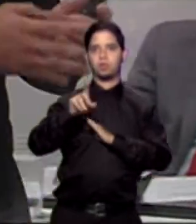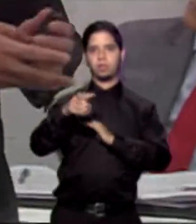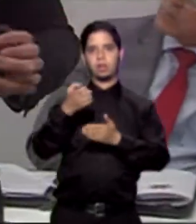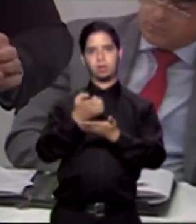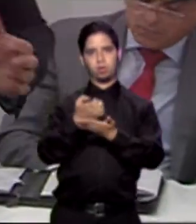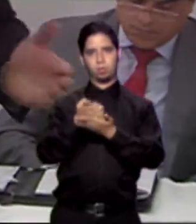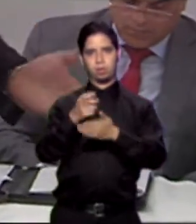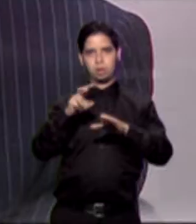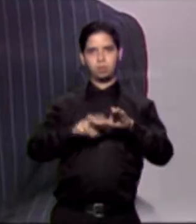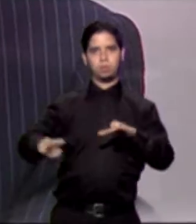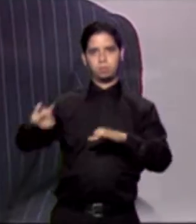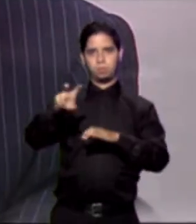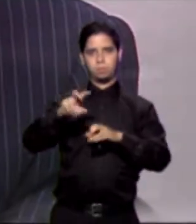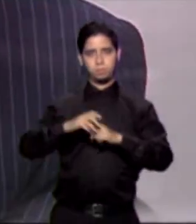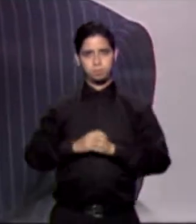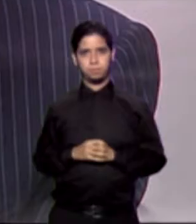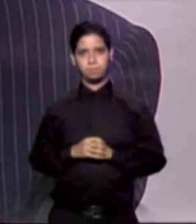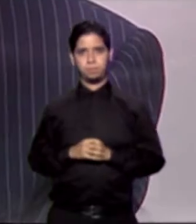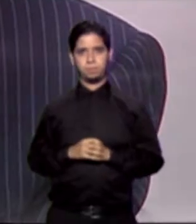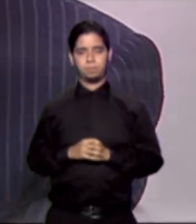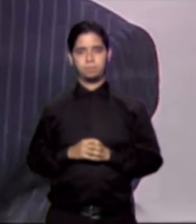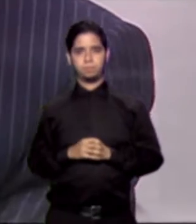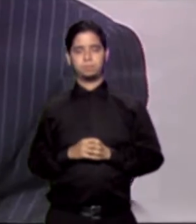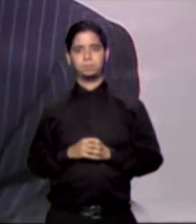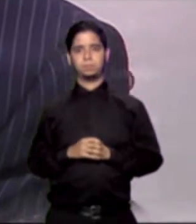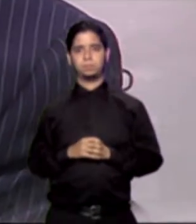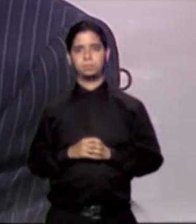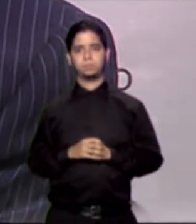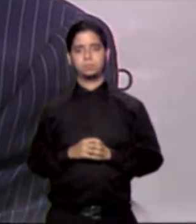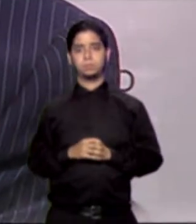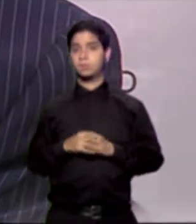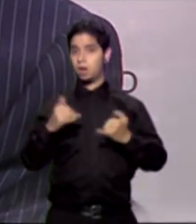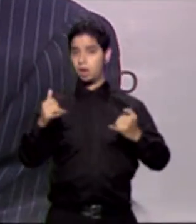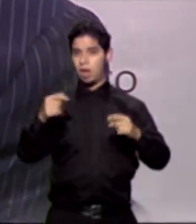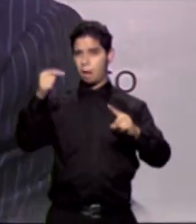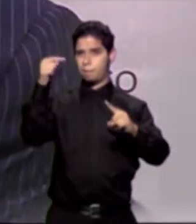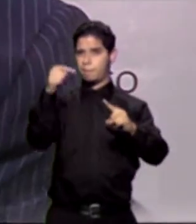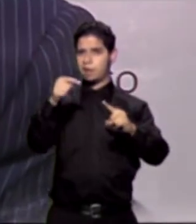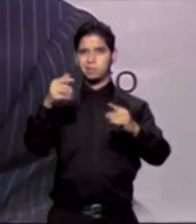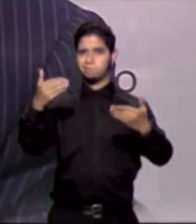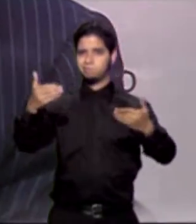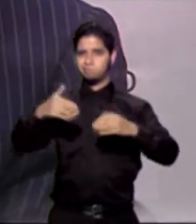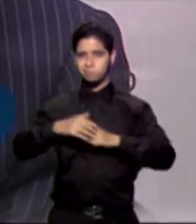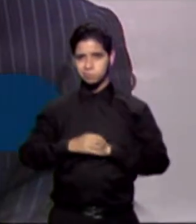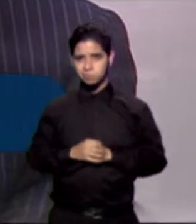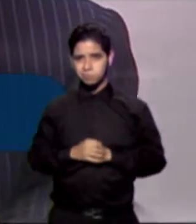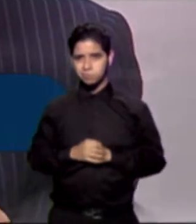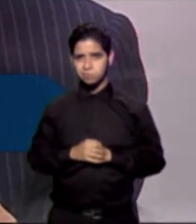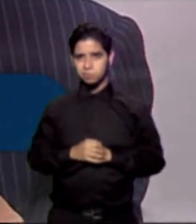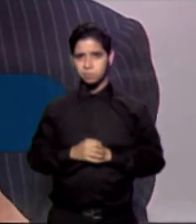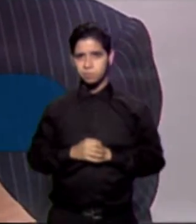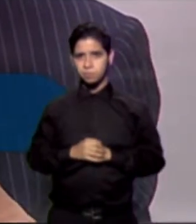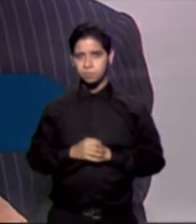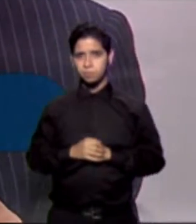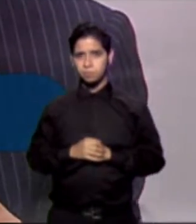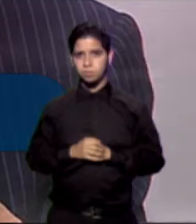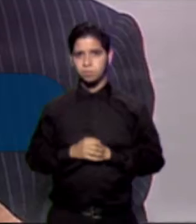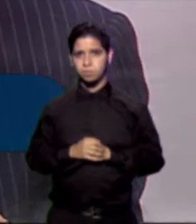país. Nuestra meta final es el construir lo que nosotros denominamos, porque es un